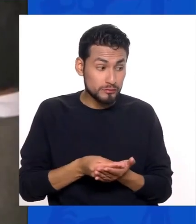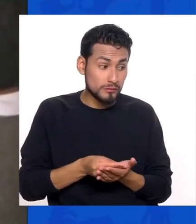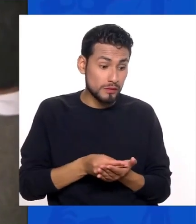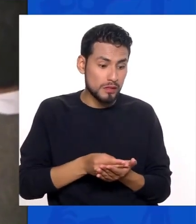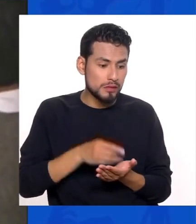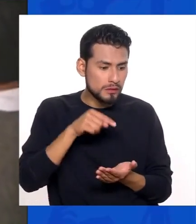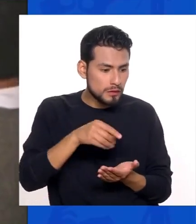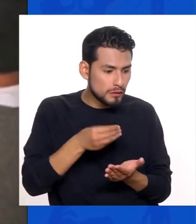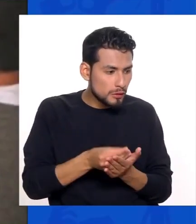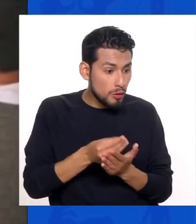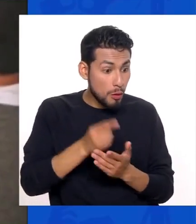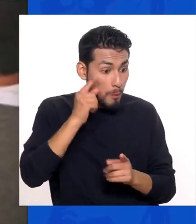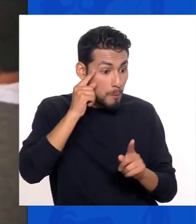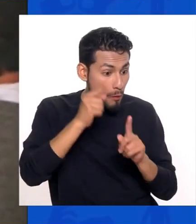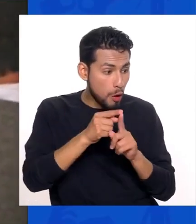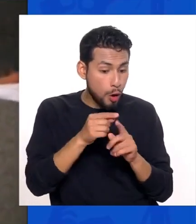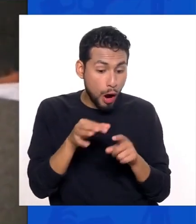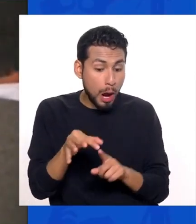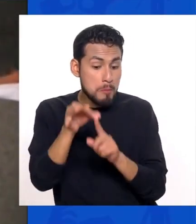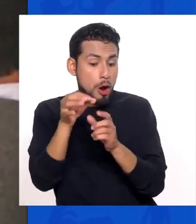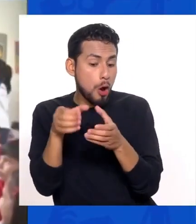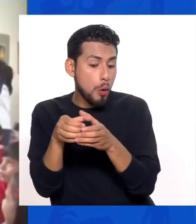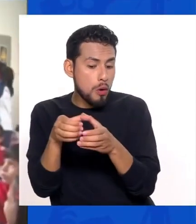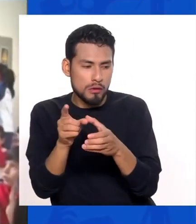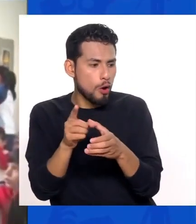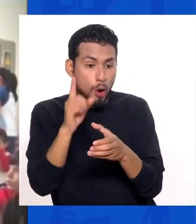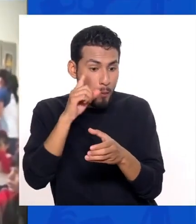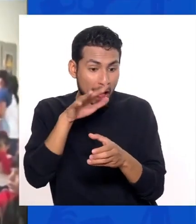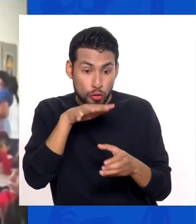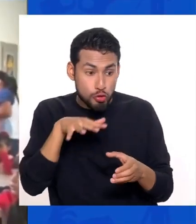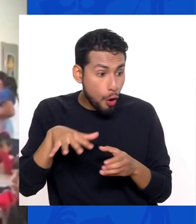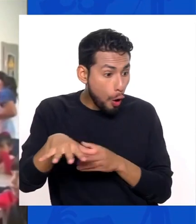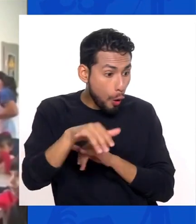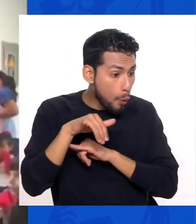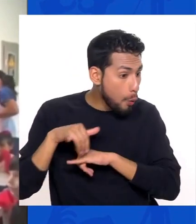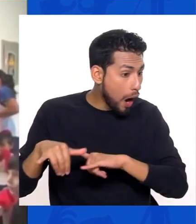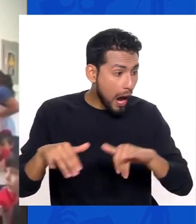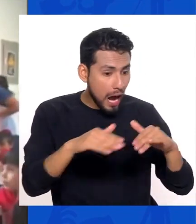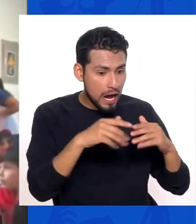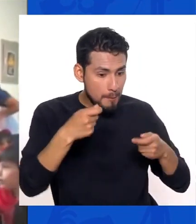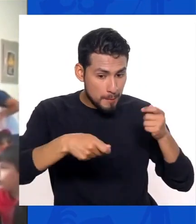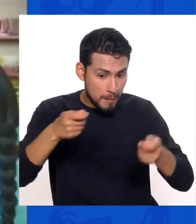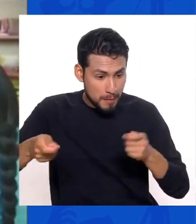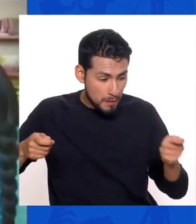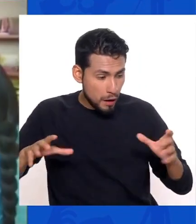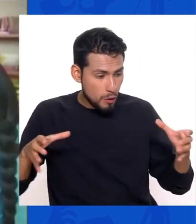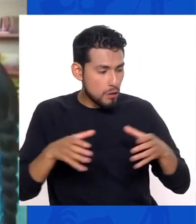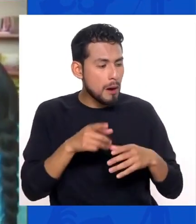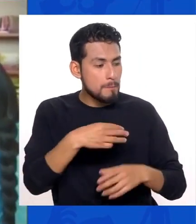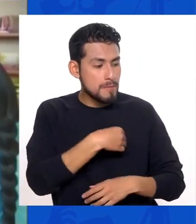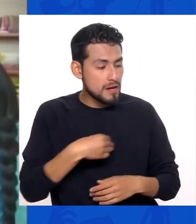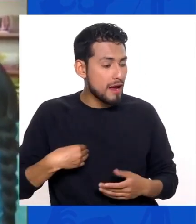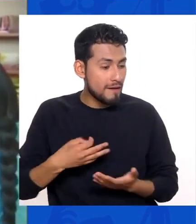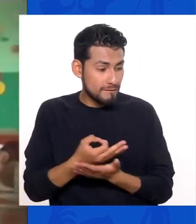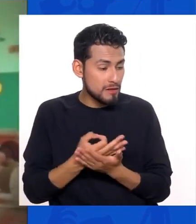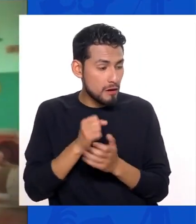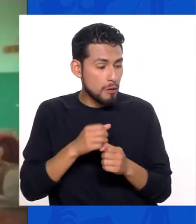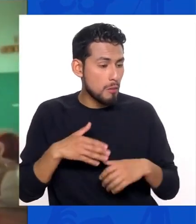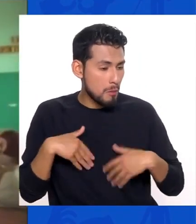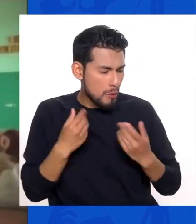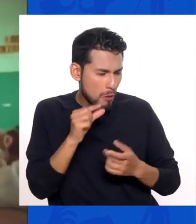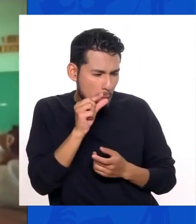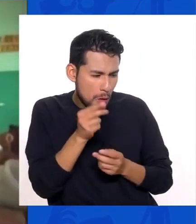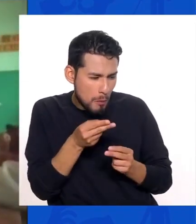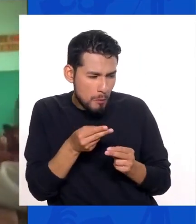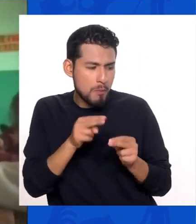están pensados para todos, de repente el Ministerio de Economía y Finanzas podría asignar un presupuesto